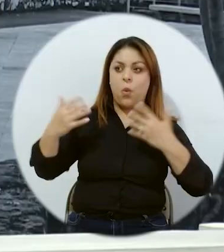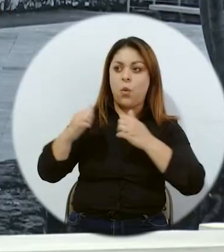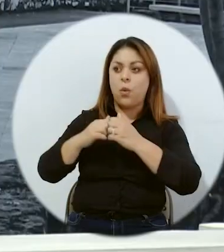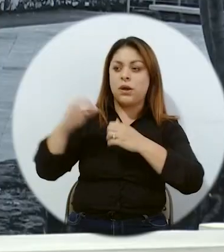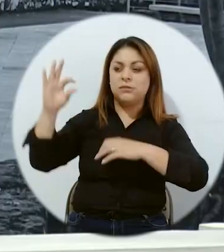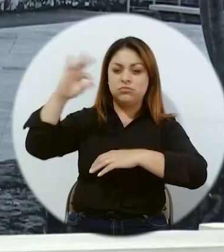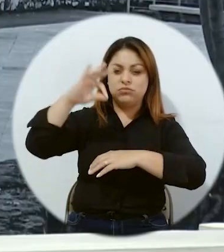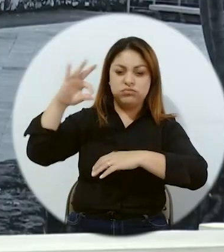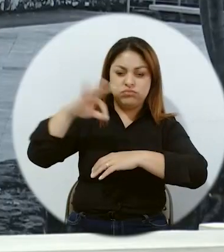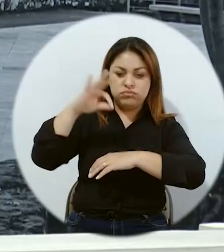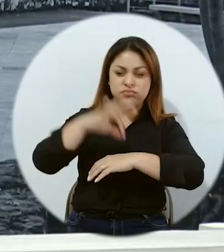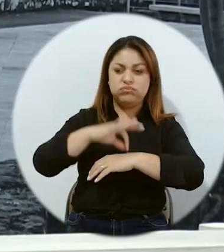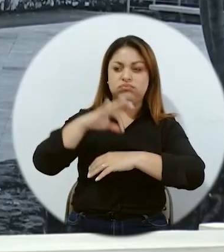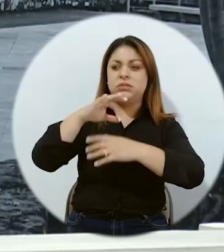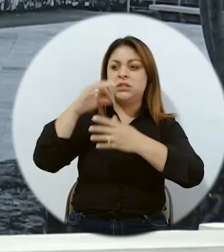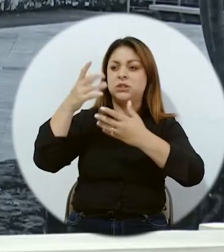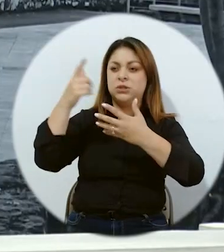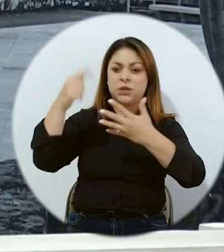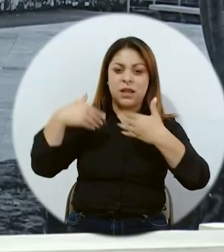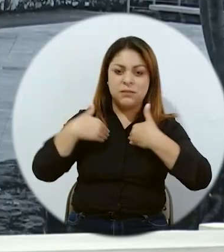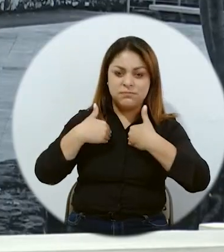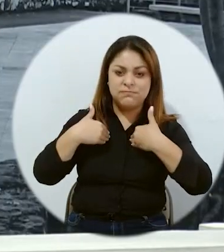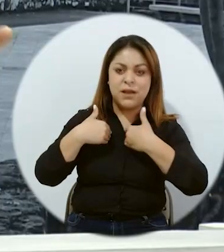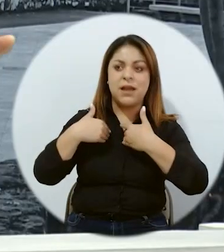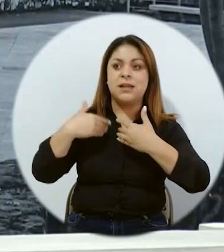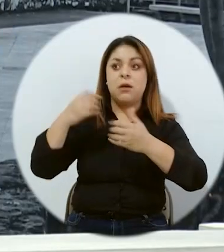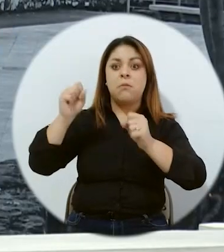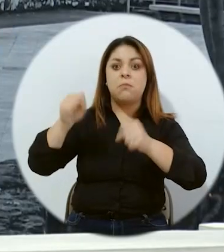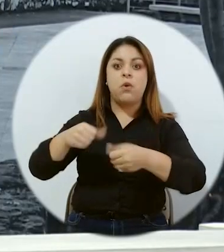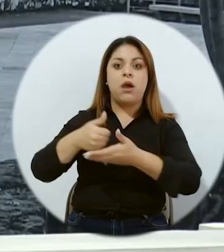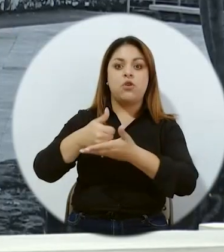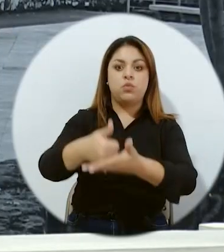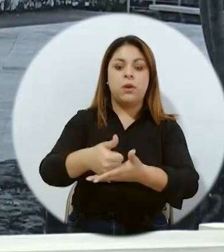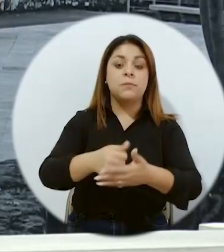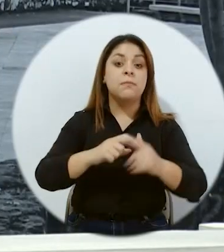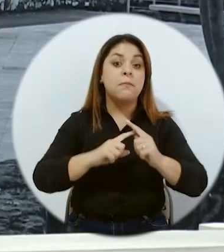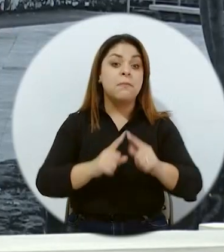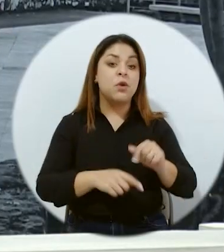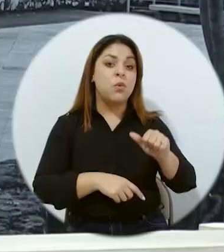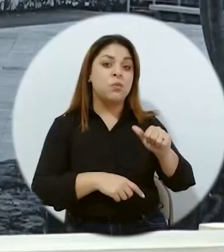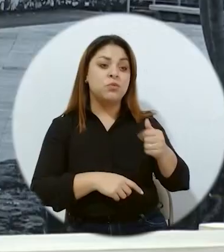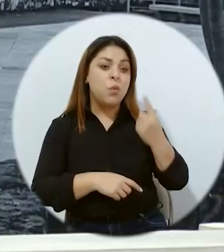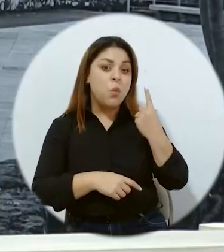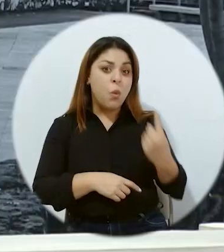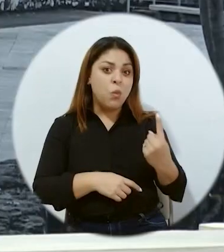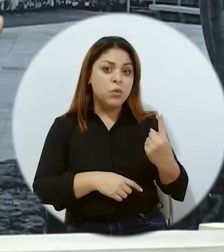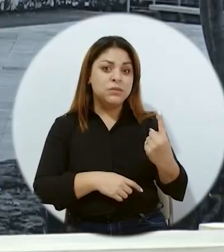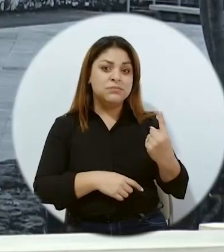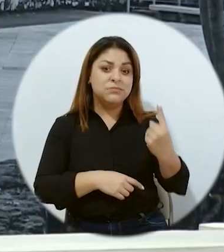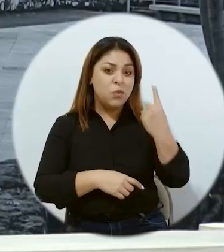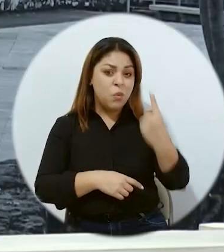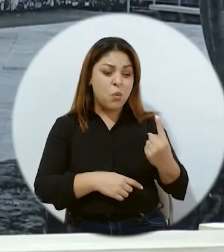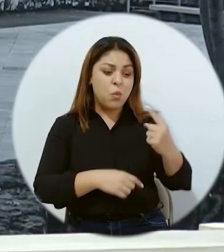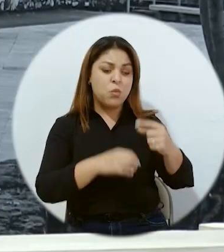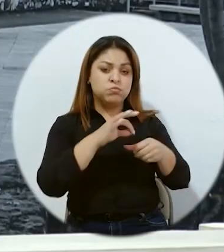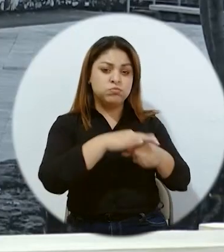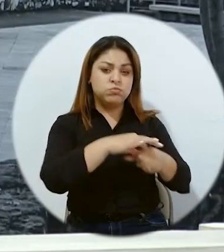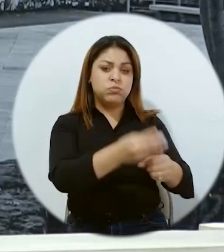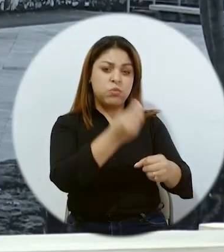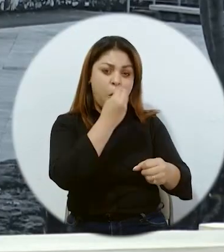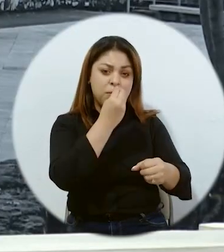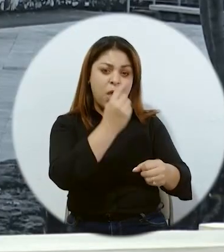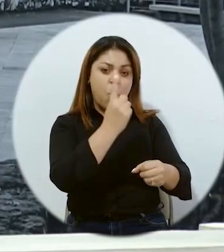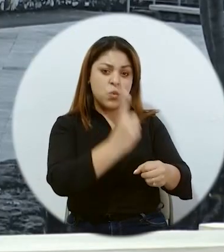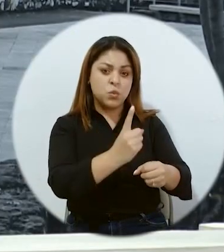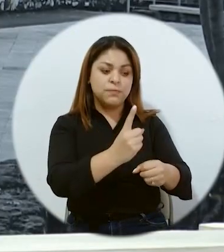daño a un cultivo específico. En cambio, en un sistema de monocultivo, cuando llega un agente patógeno que afecta, por ejemplo, la papa o la cebolla,